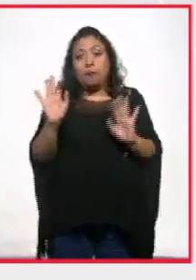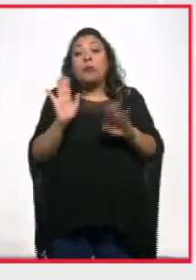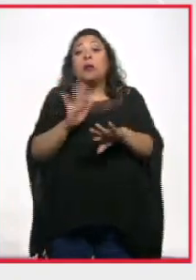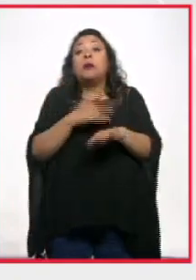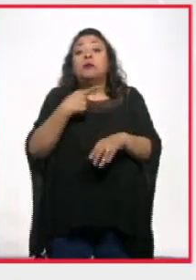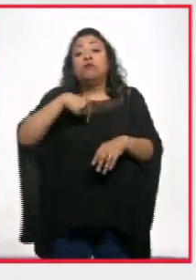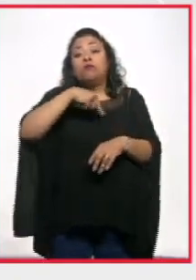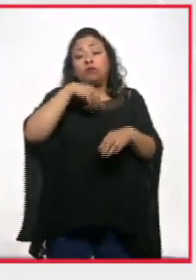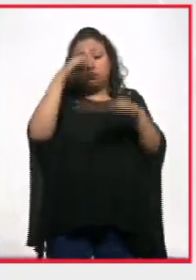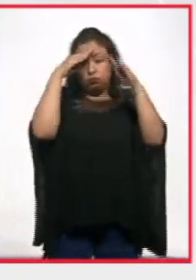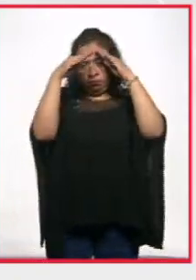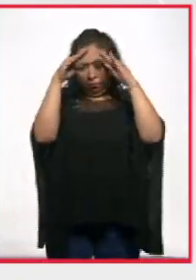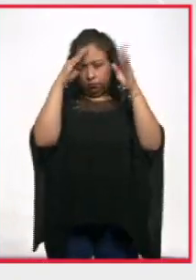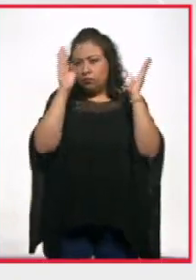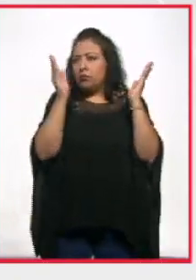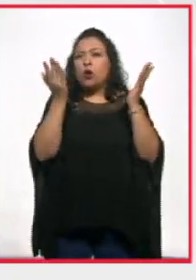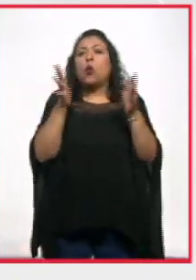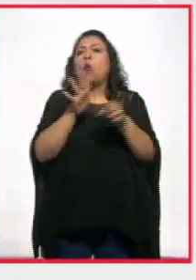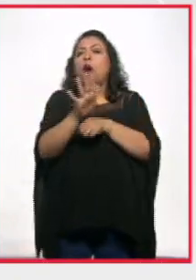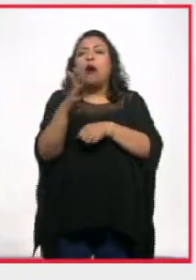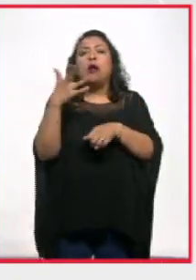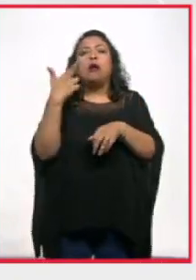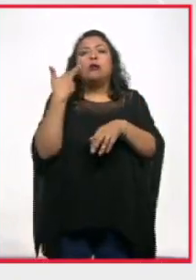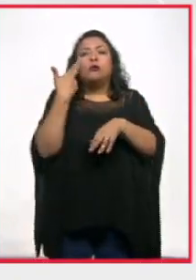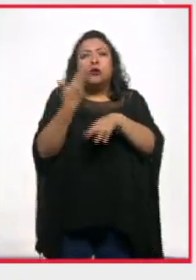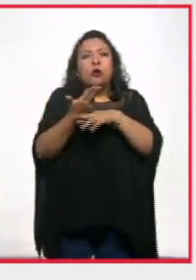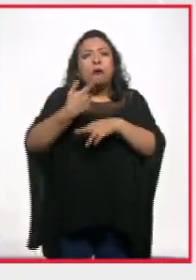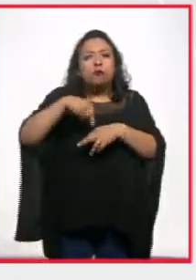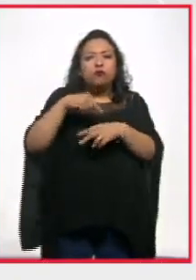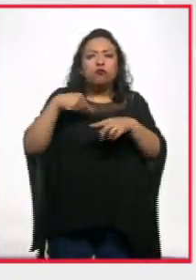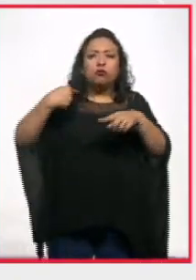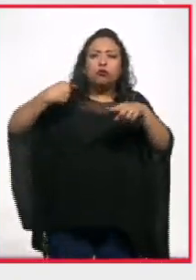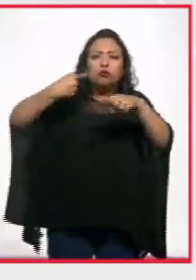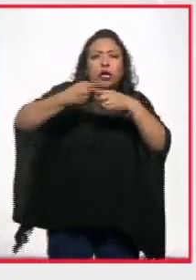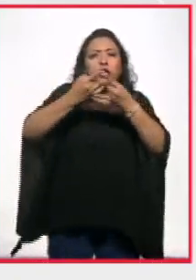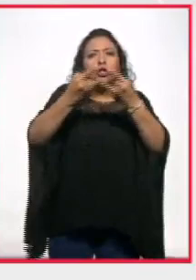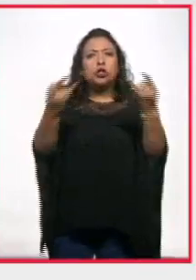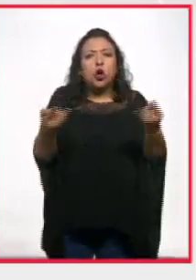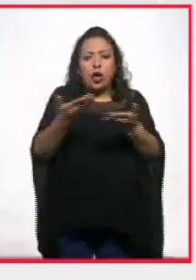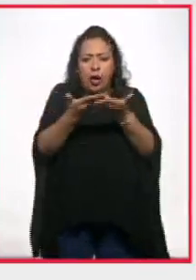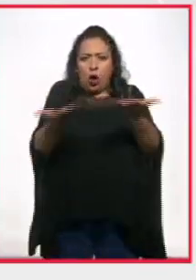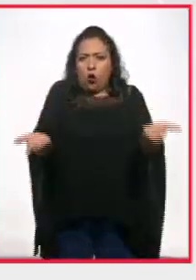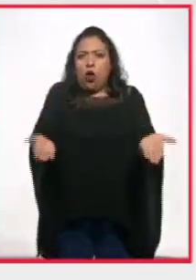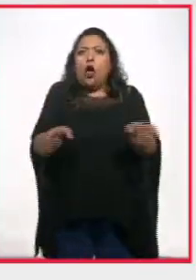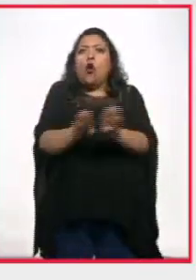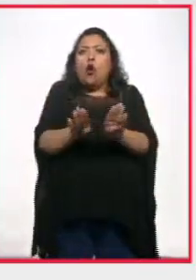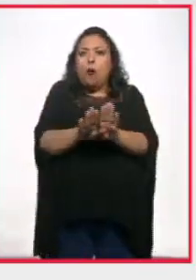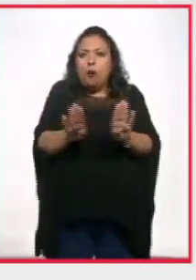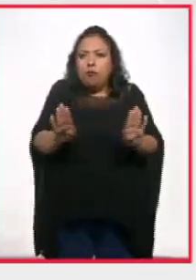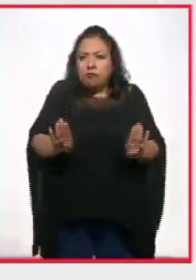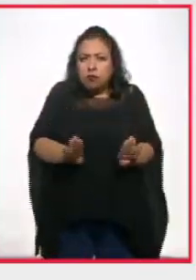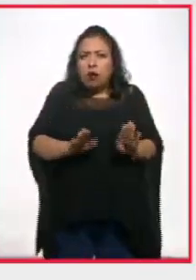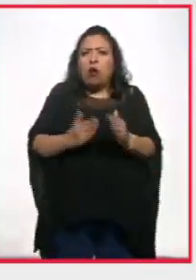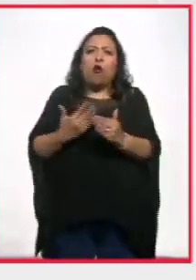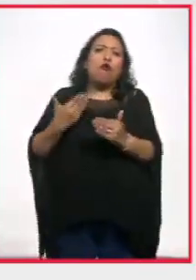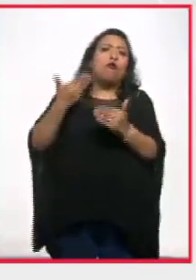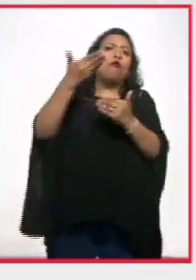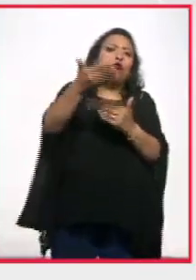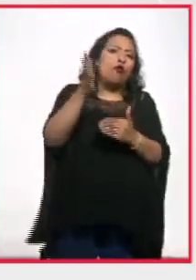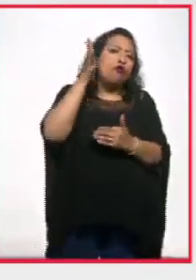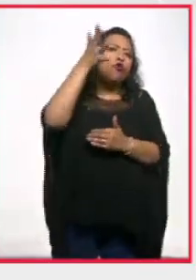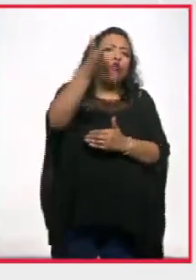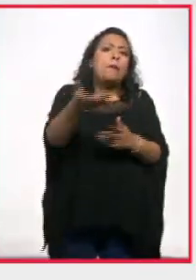vamos a reflexionar un poco qué hemos hecho a lo largo de la historia, cómo nos encontramos en el presente y hacia dónde vamos al